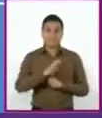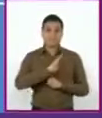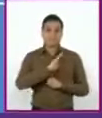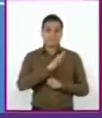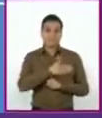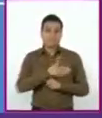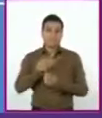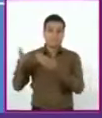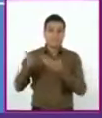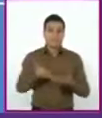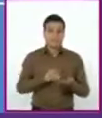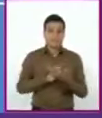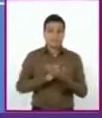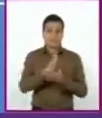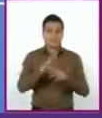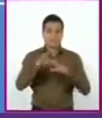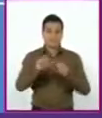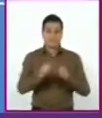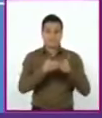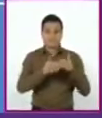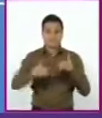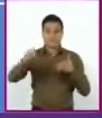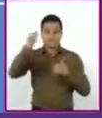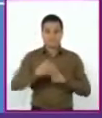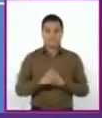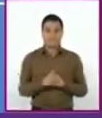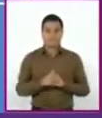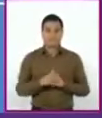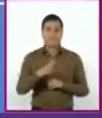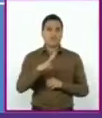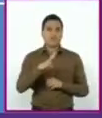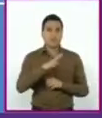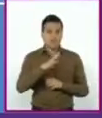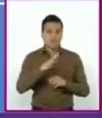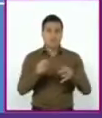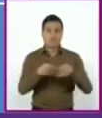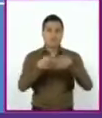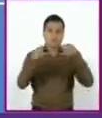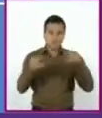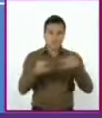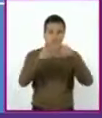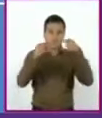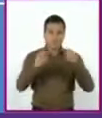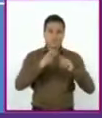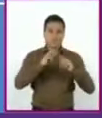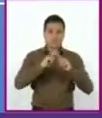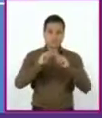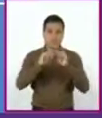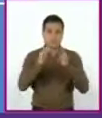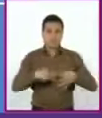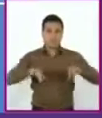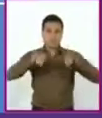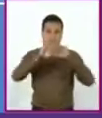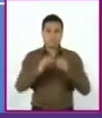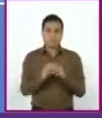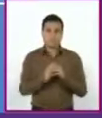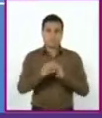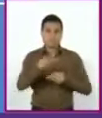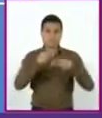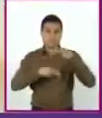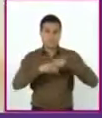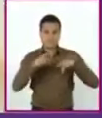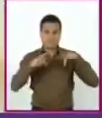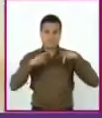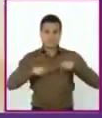novohispana. Está asociada con una serie de acontecimientos relevantes como la llegada de los primeros conquistadores,